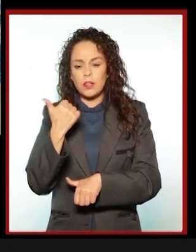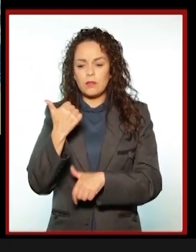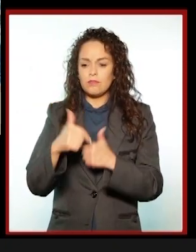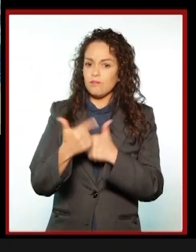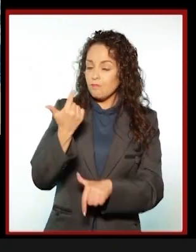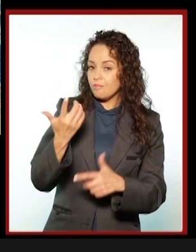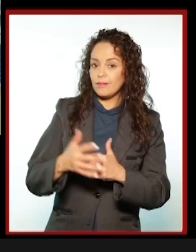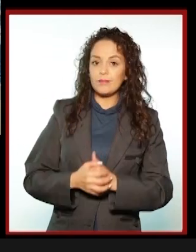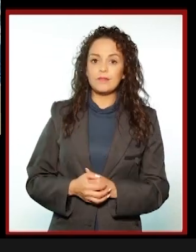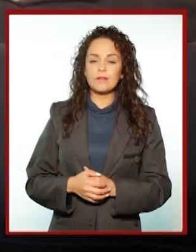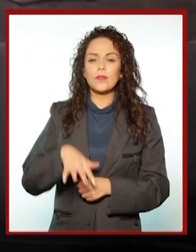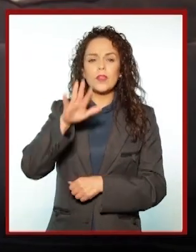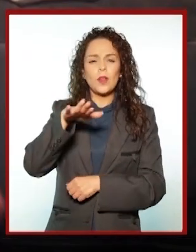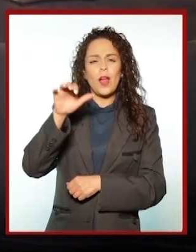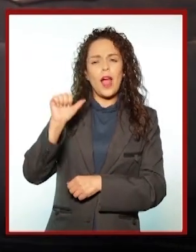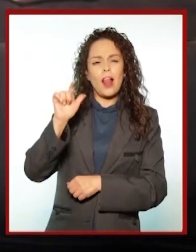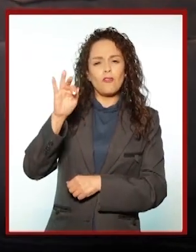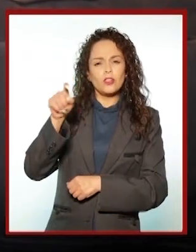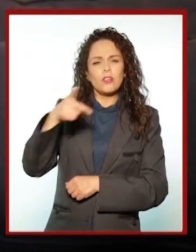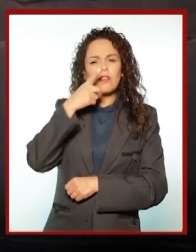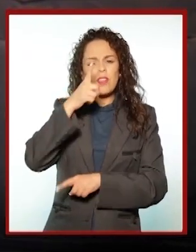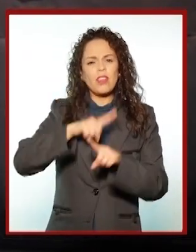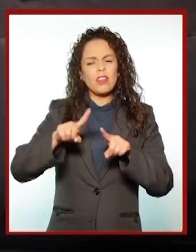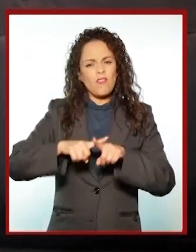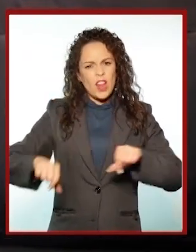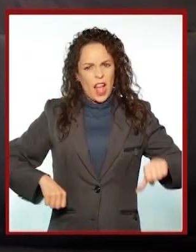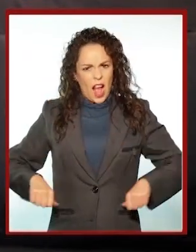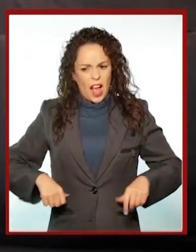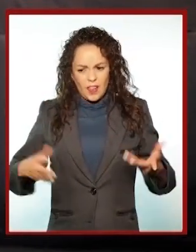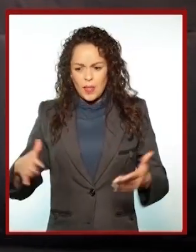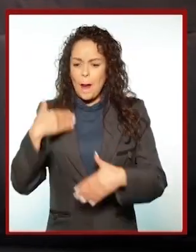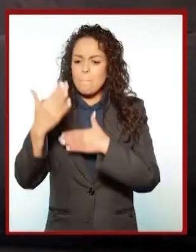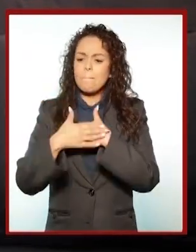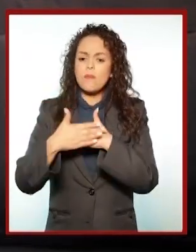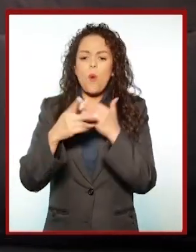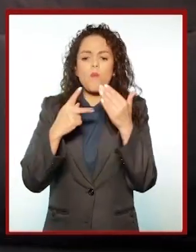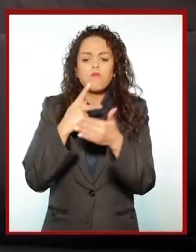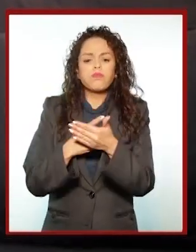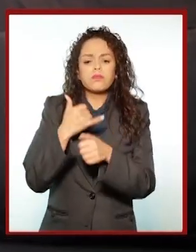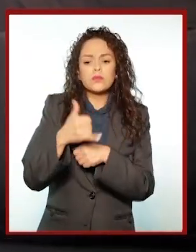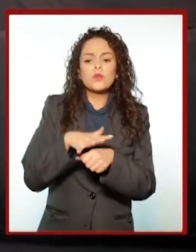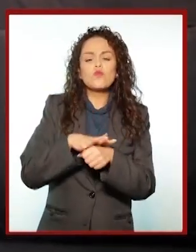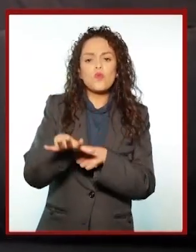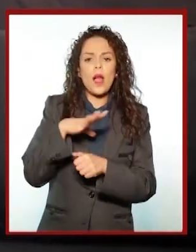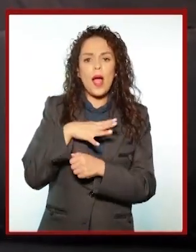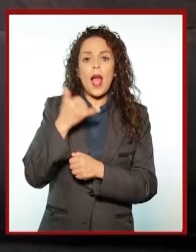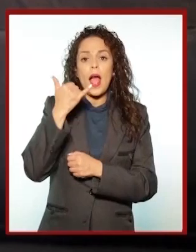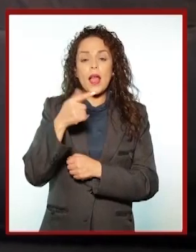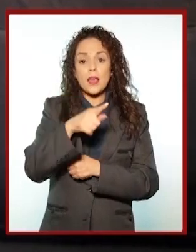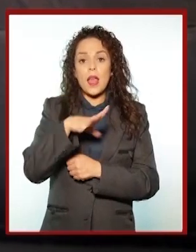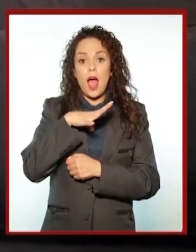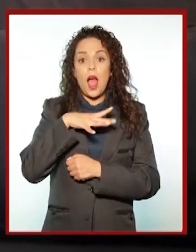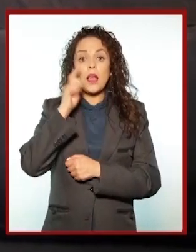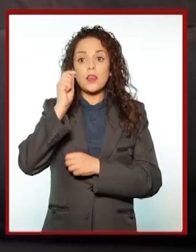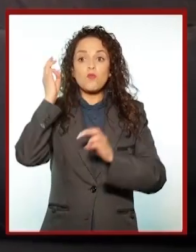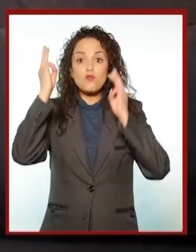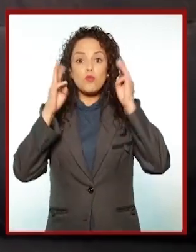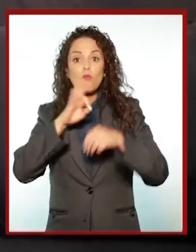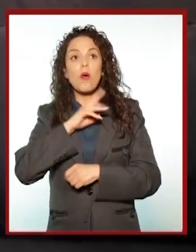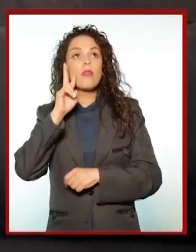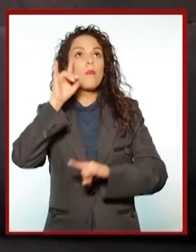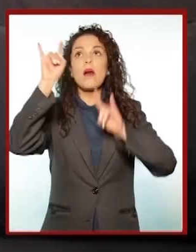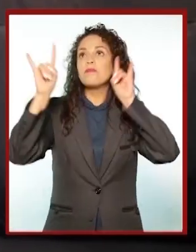11, donde... Alfonso, platicabas una serie de actividades. ¿Qué próximos proyectos y